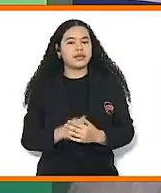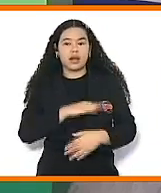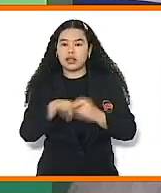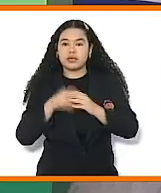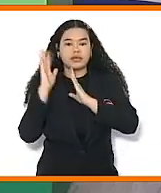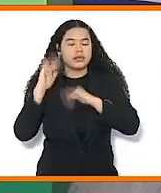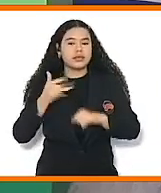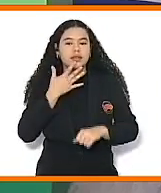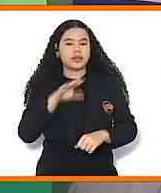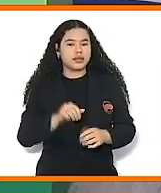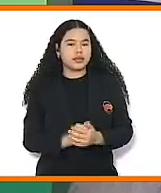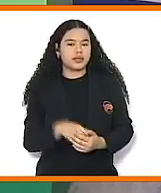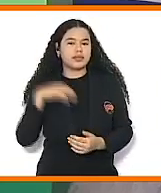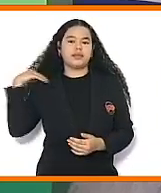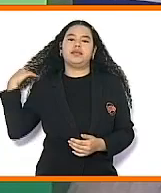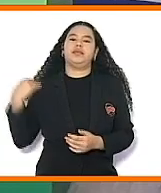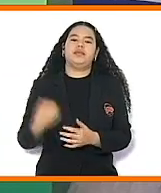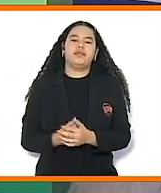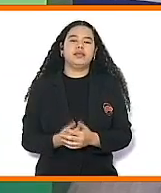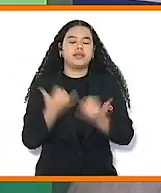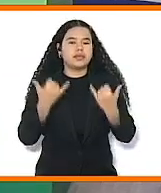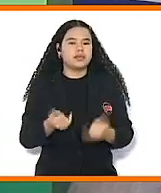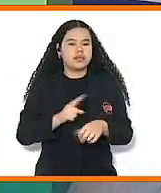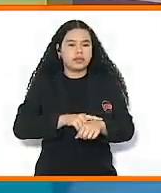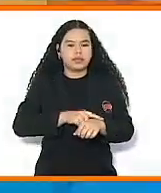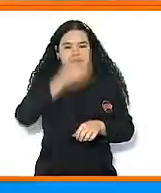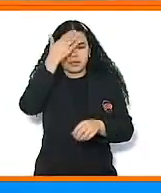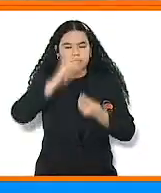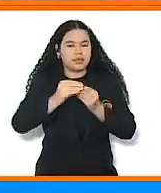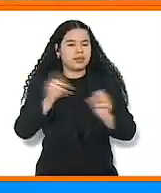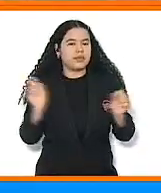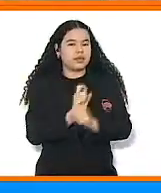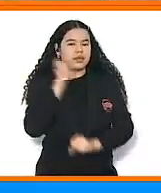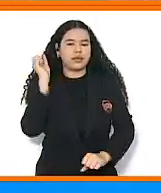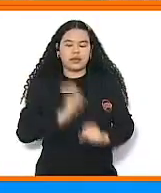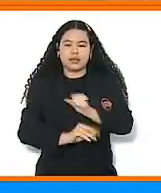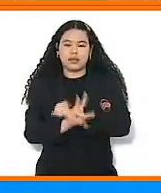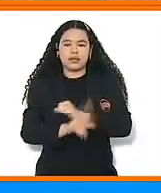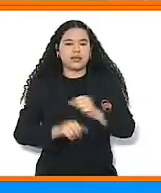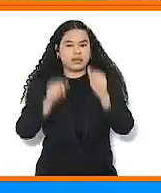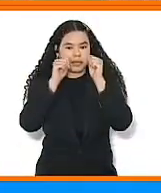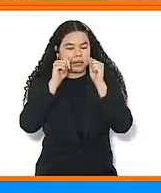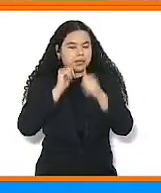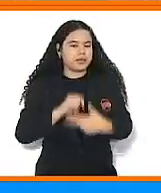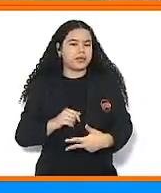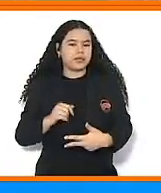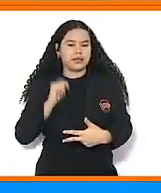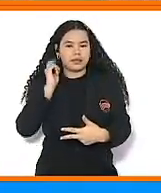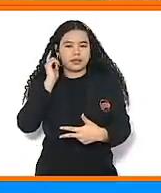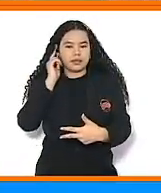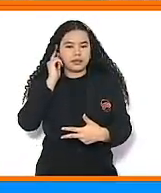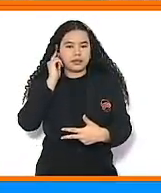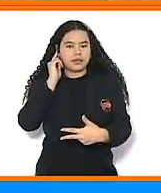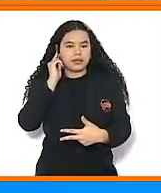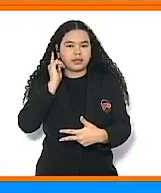Suerte, porque se viene tu primer dígito para Pega 3. Atentos, este es